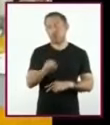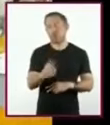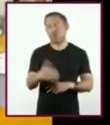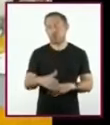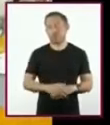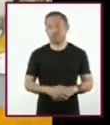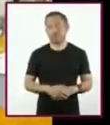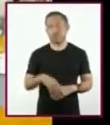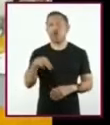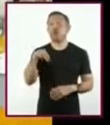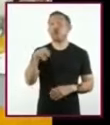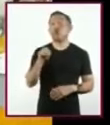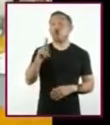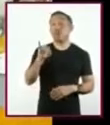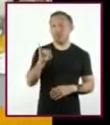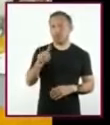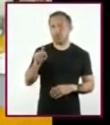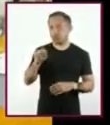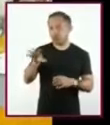nori por acá.